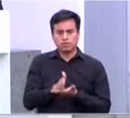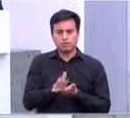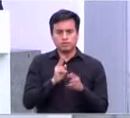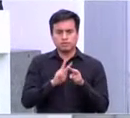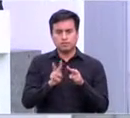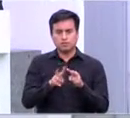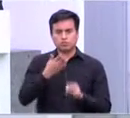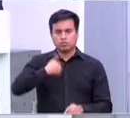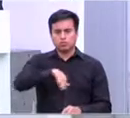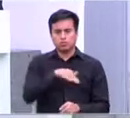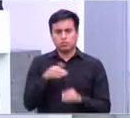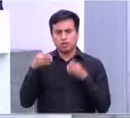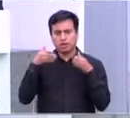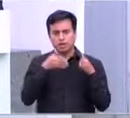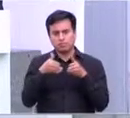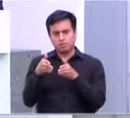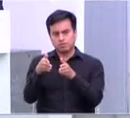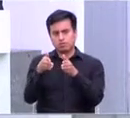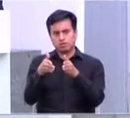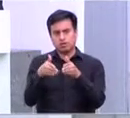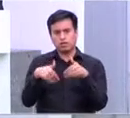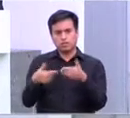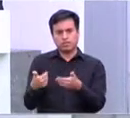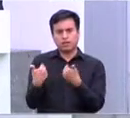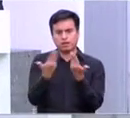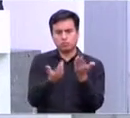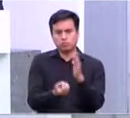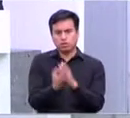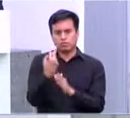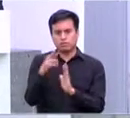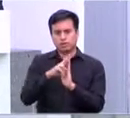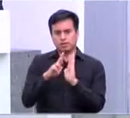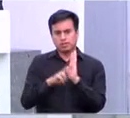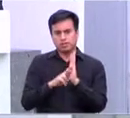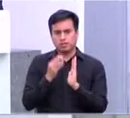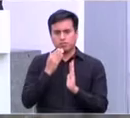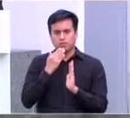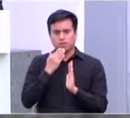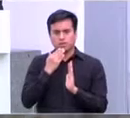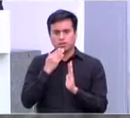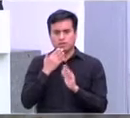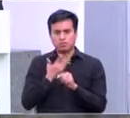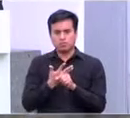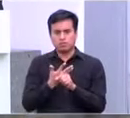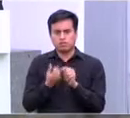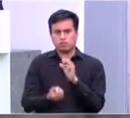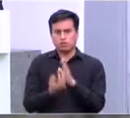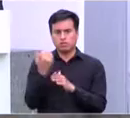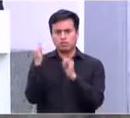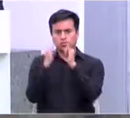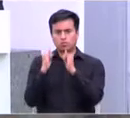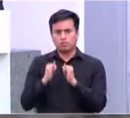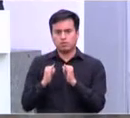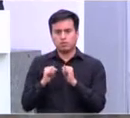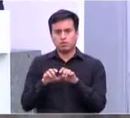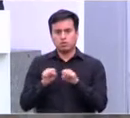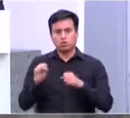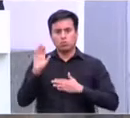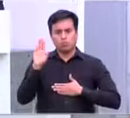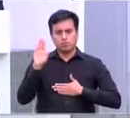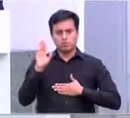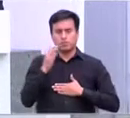nuestro camino a darnos nuevas reglas ya encontrar nuevas formas de compromiso